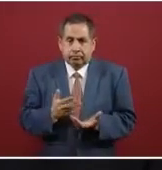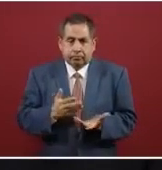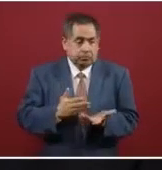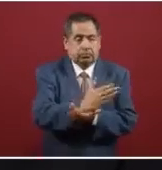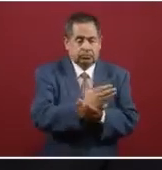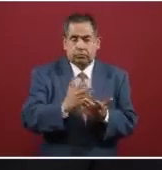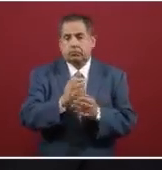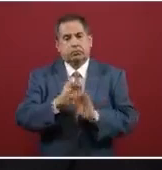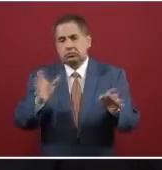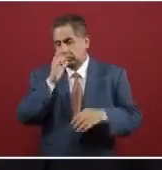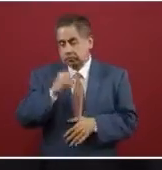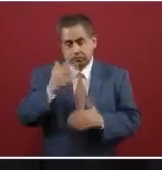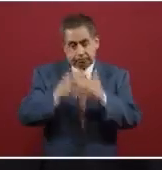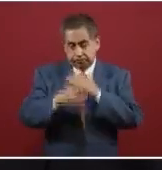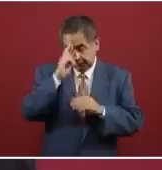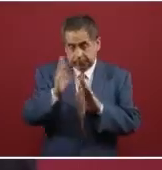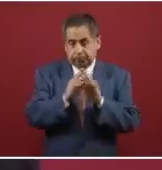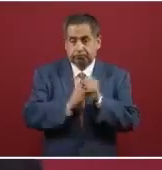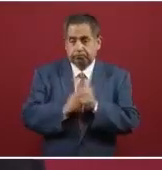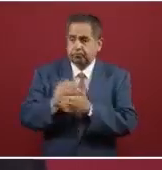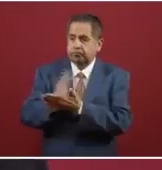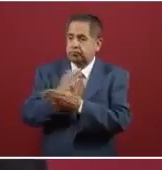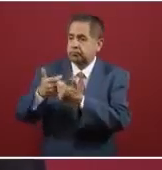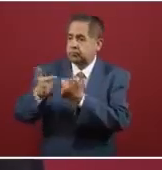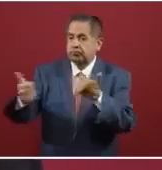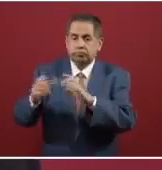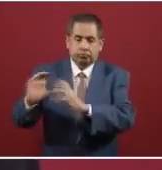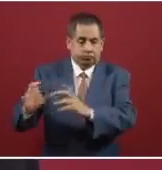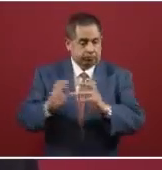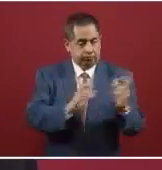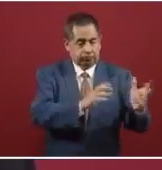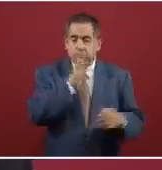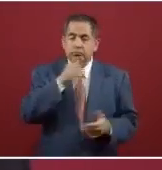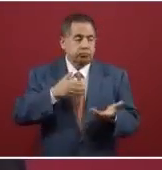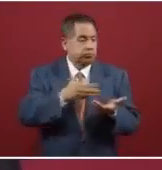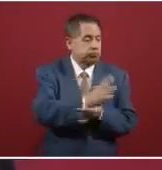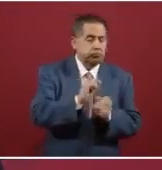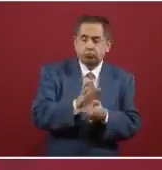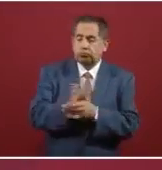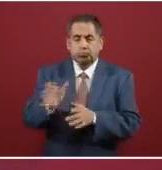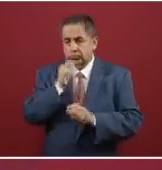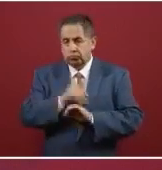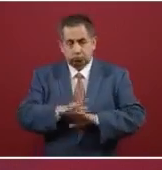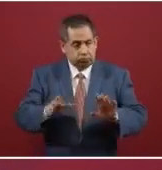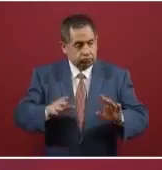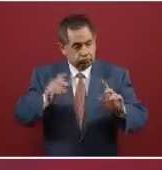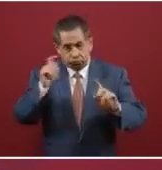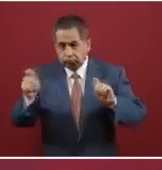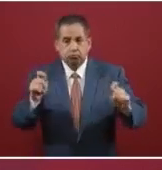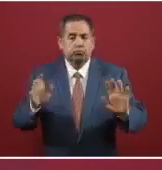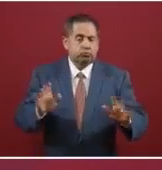sería violatorio de la Constitución, porque es un poder autónomo.